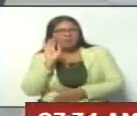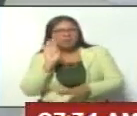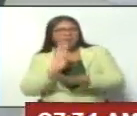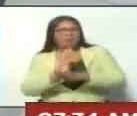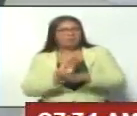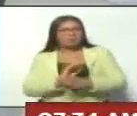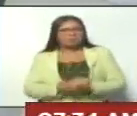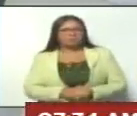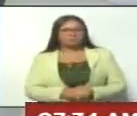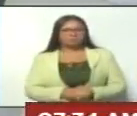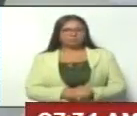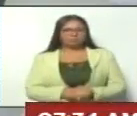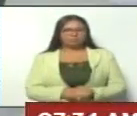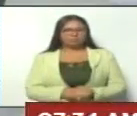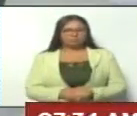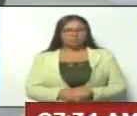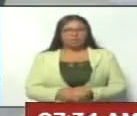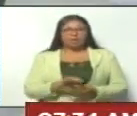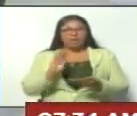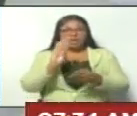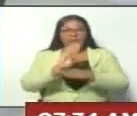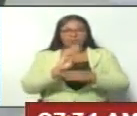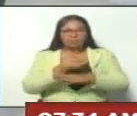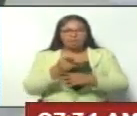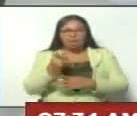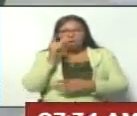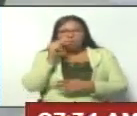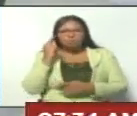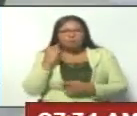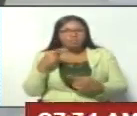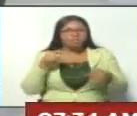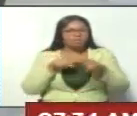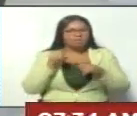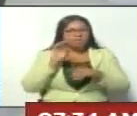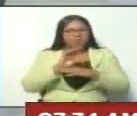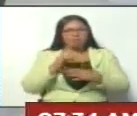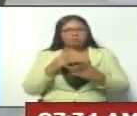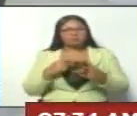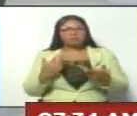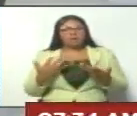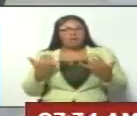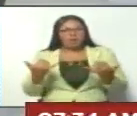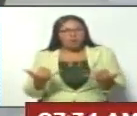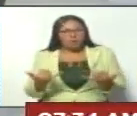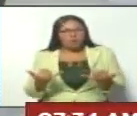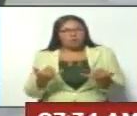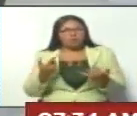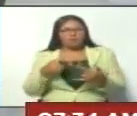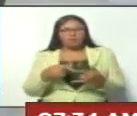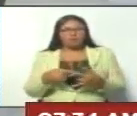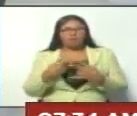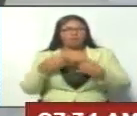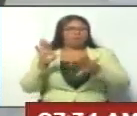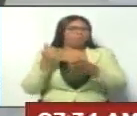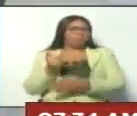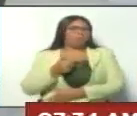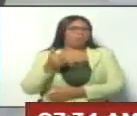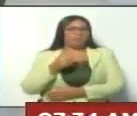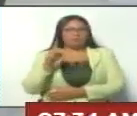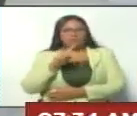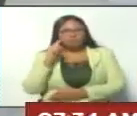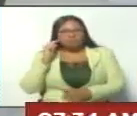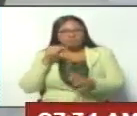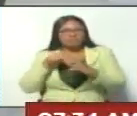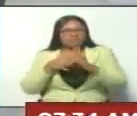cuida los bosques, es la que cuida a los hombres y a las mujeres también. Entonces no es un objeto simplemente, claro, es